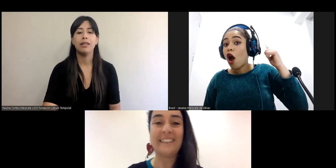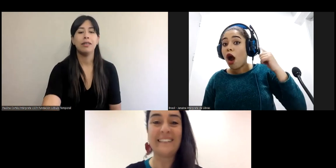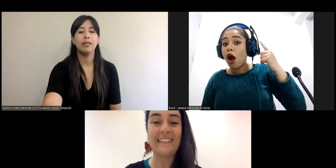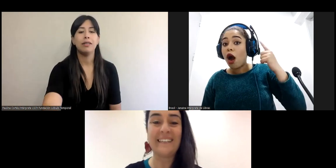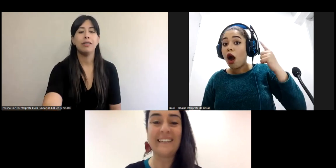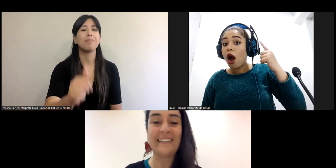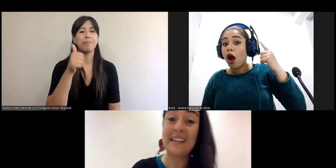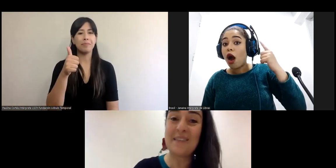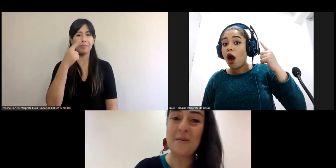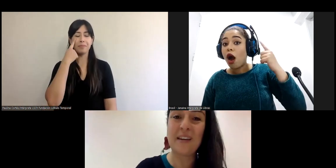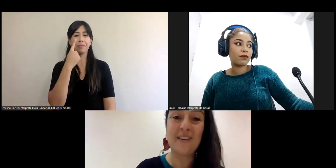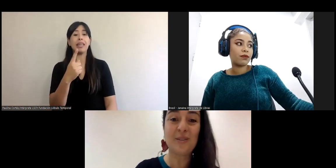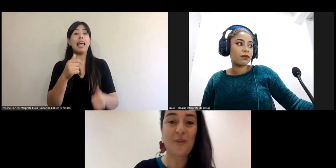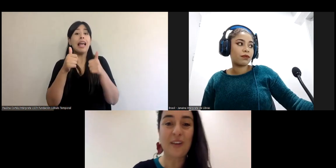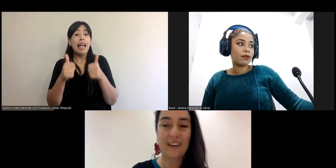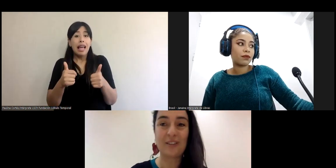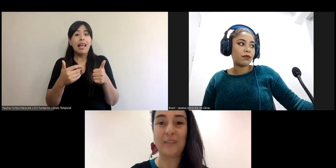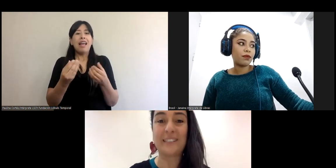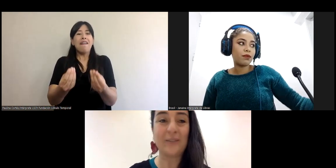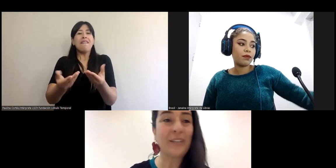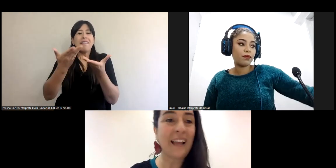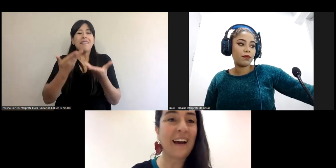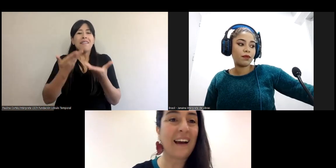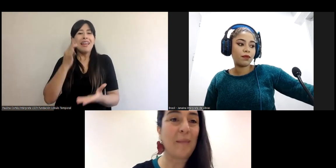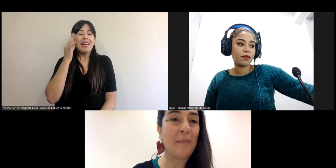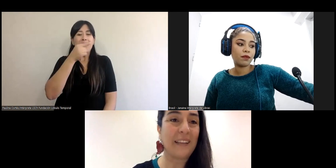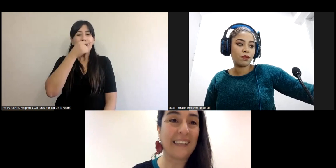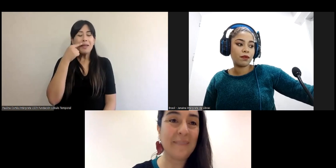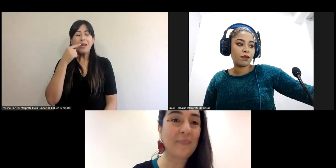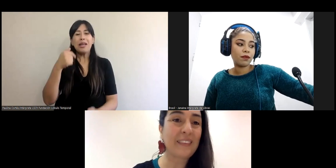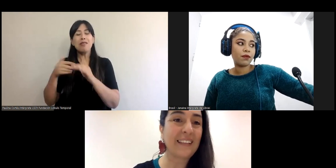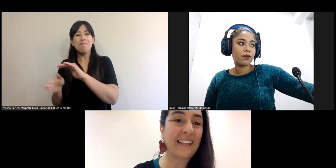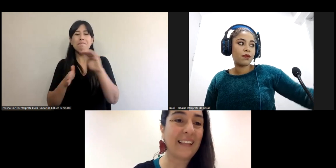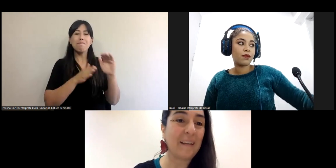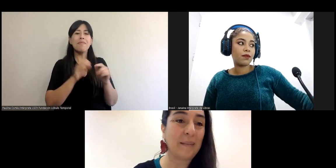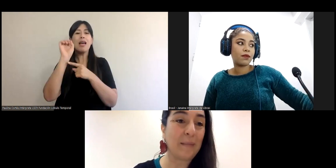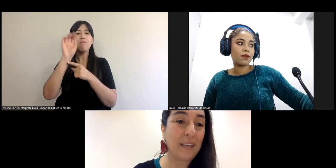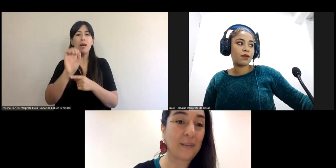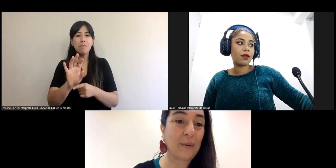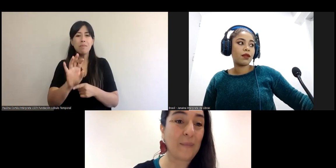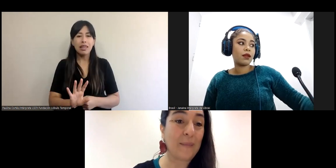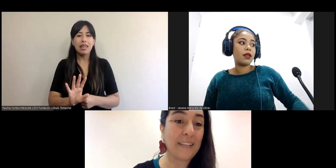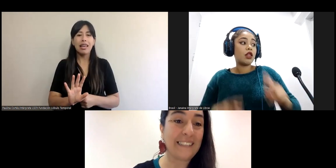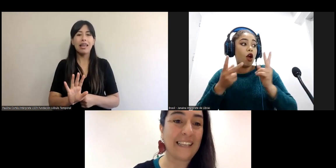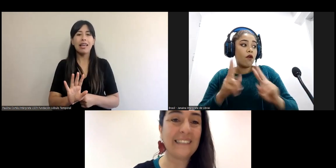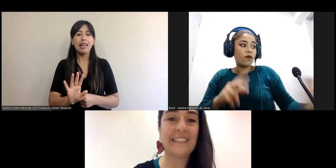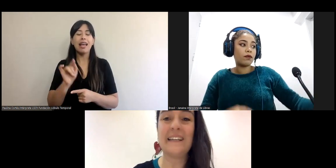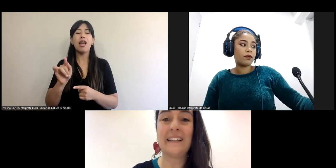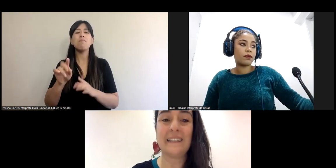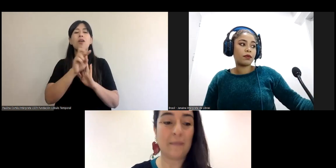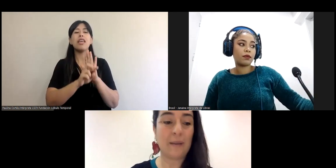Disculpen, ahí sí. Bienvenidas y bienvenidos. Yo voy a dar continuación al PPT del proyecto Mis Primeras